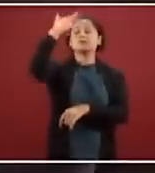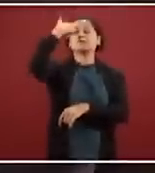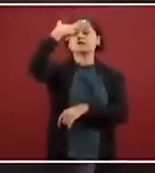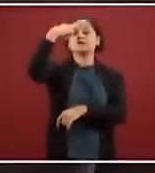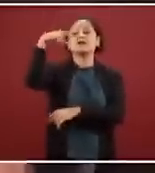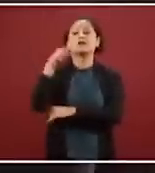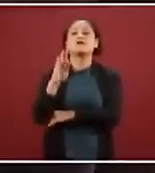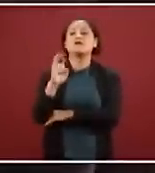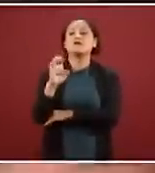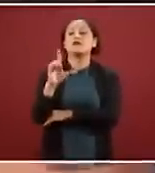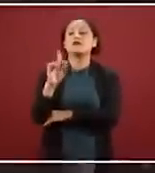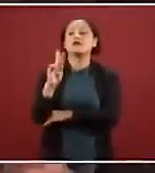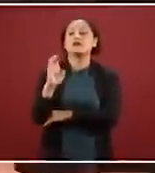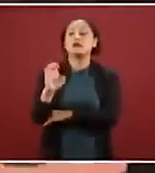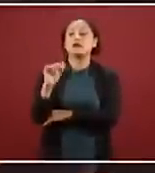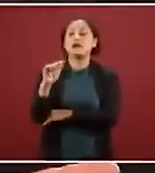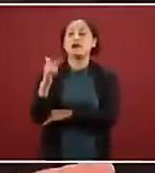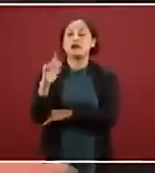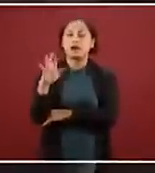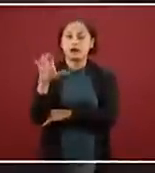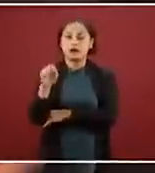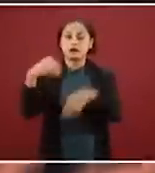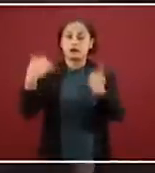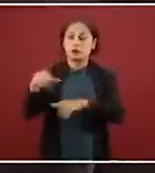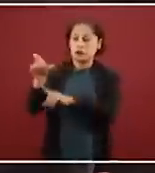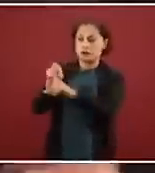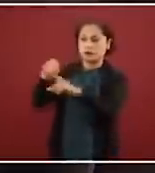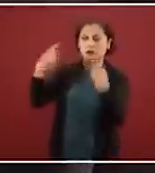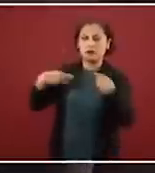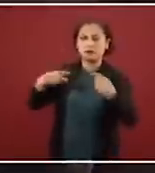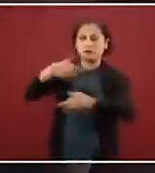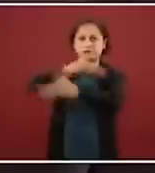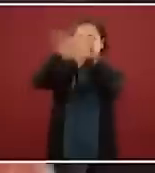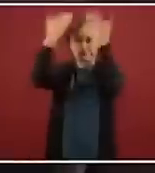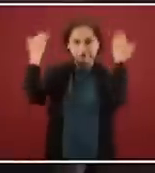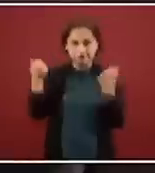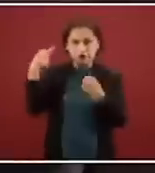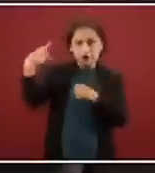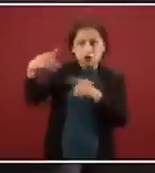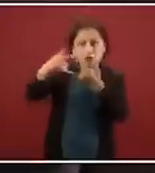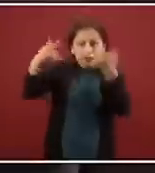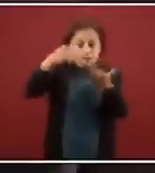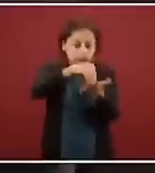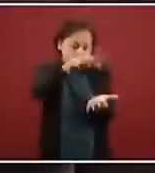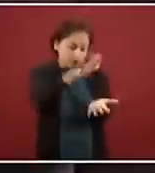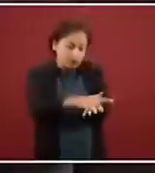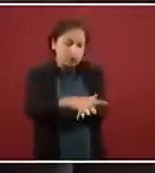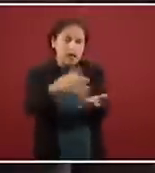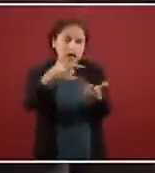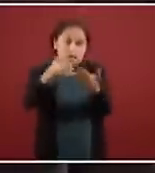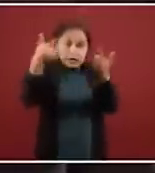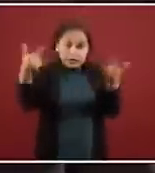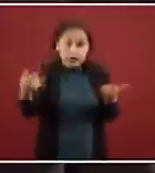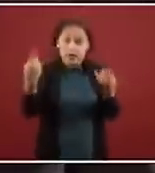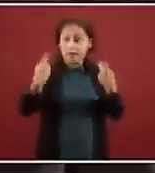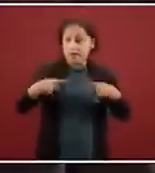totalmente desconocida, y su biografía oficial tiene fallas tremendas. La oficial, la que hicieron historiadores del